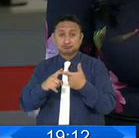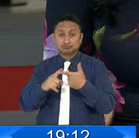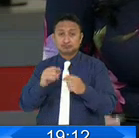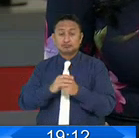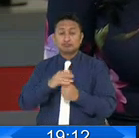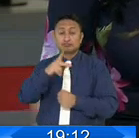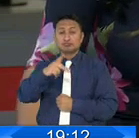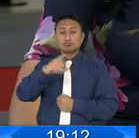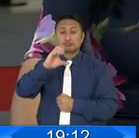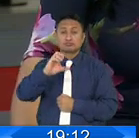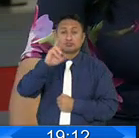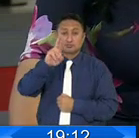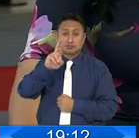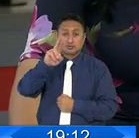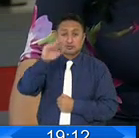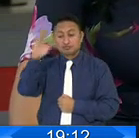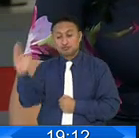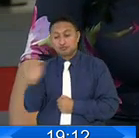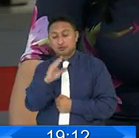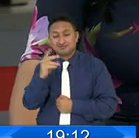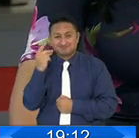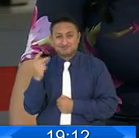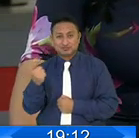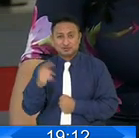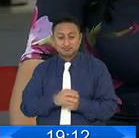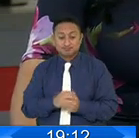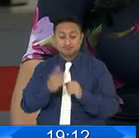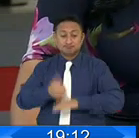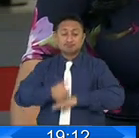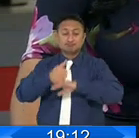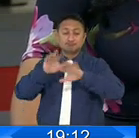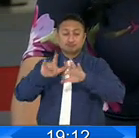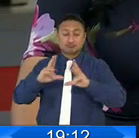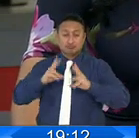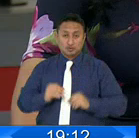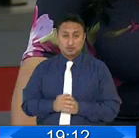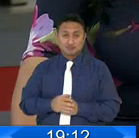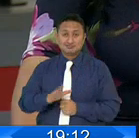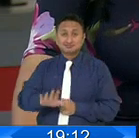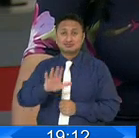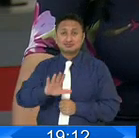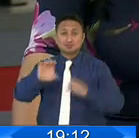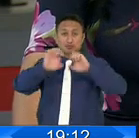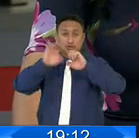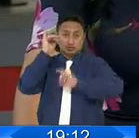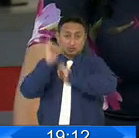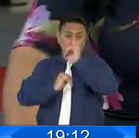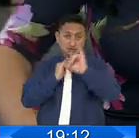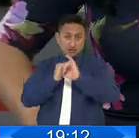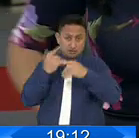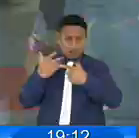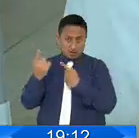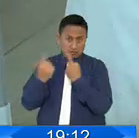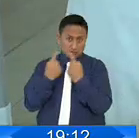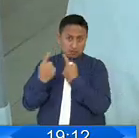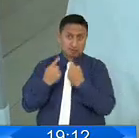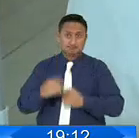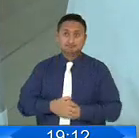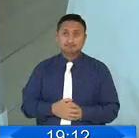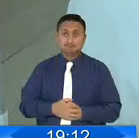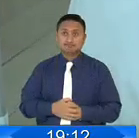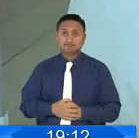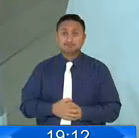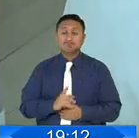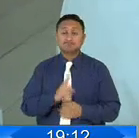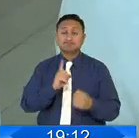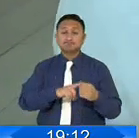PCR y antígenos. Las autoridades de la Secretaría de Salud se han contactado con 5 fabricantes internacionales. Quito